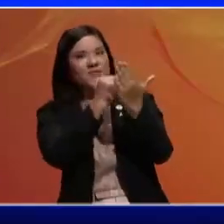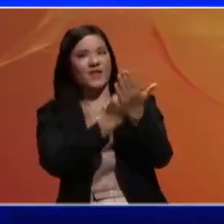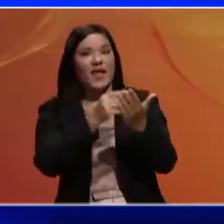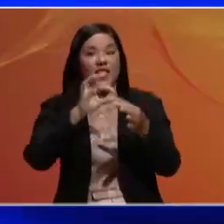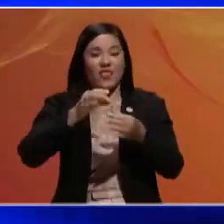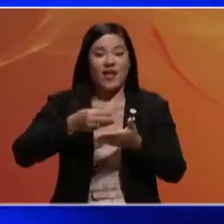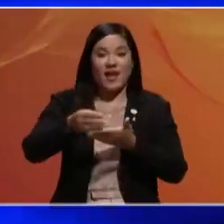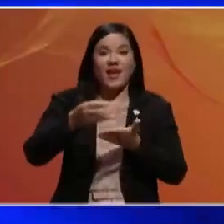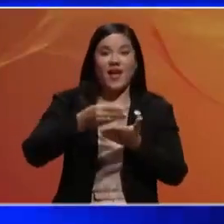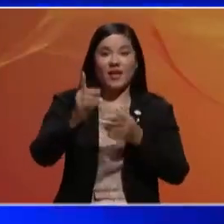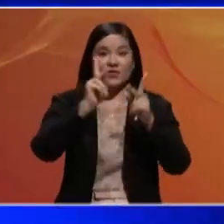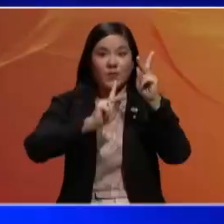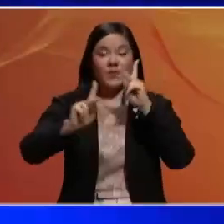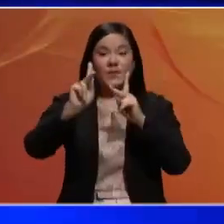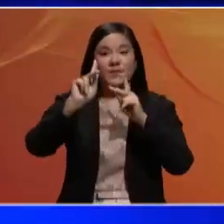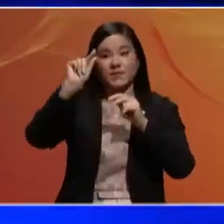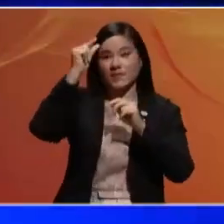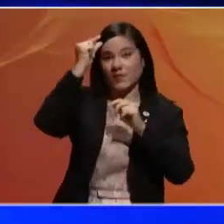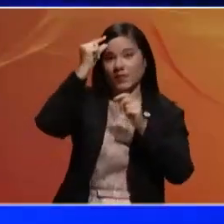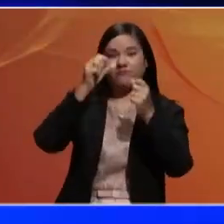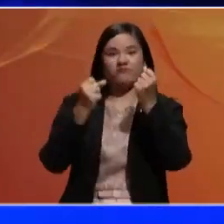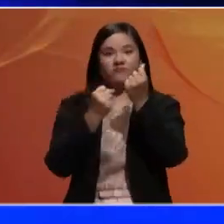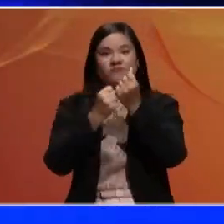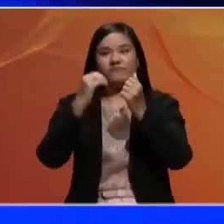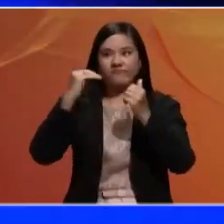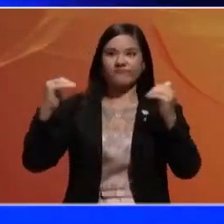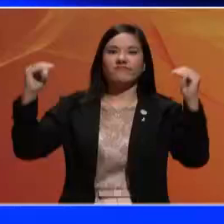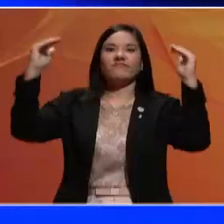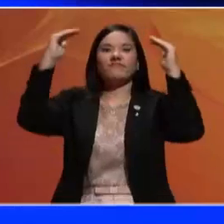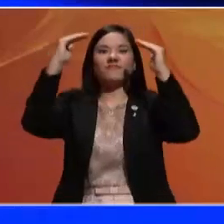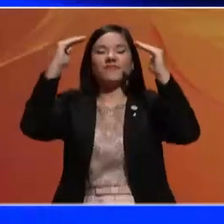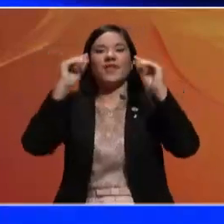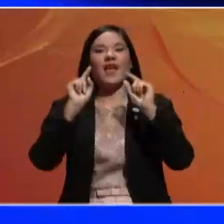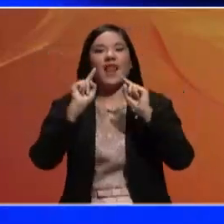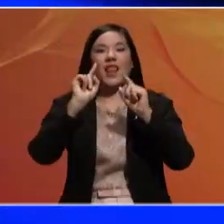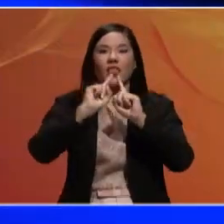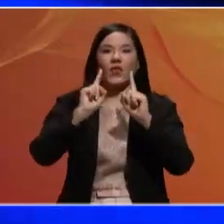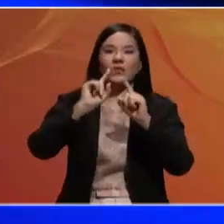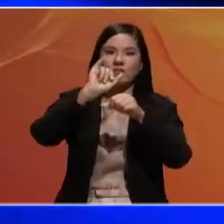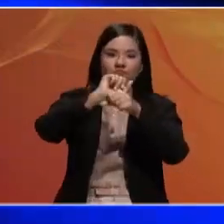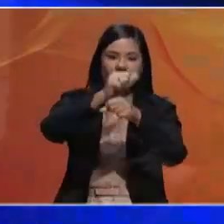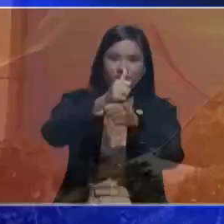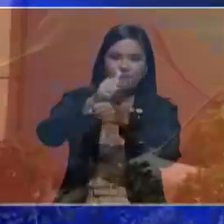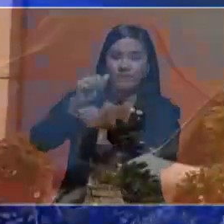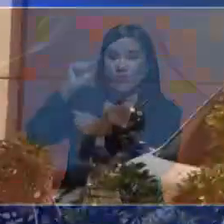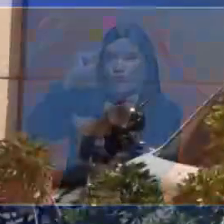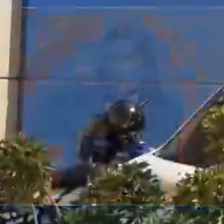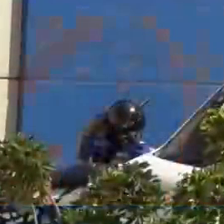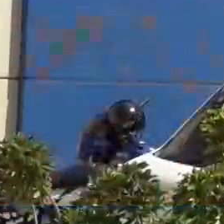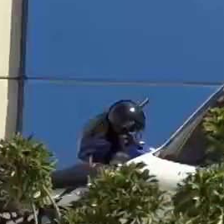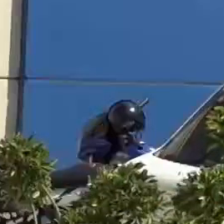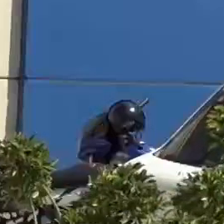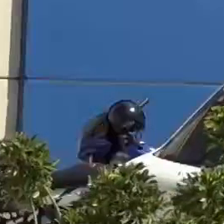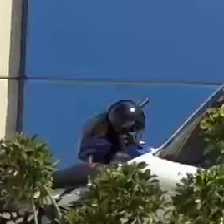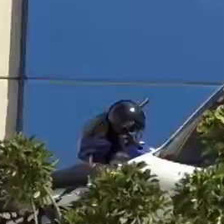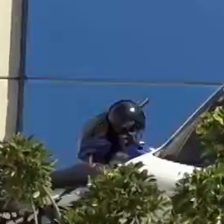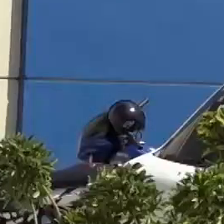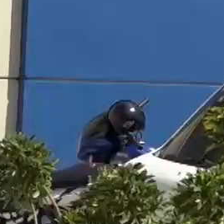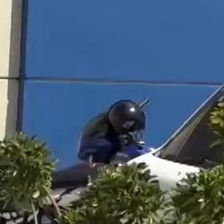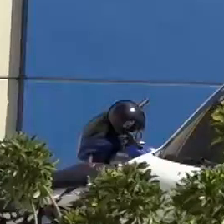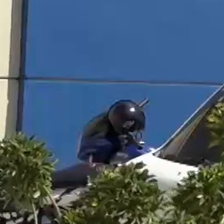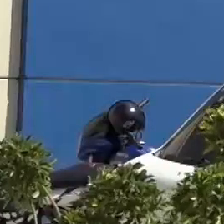de representación de los funcionarios que ocupan cargos de alto nivel en las instituciones gubernamentales. El Ministerio